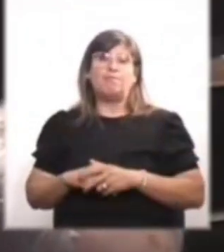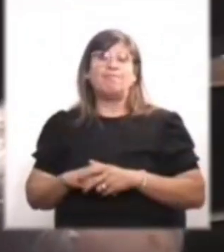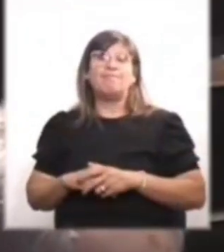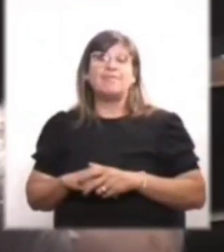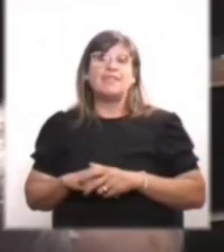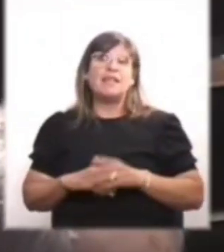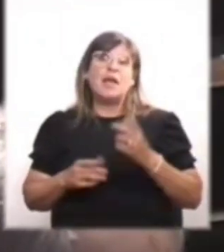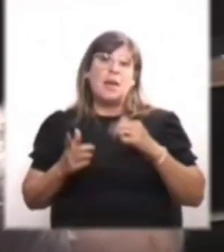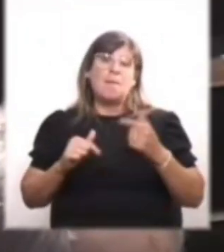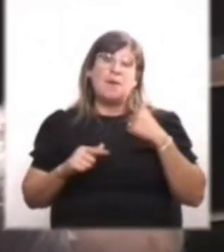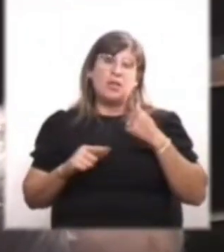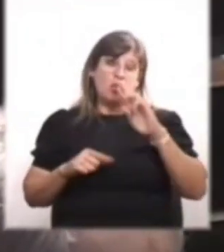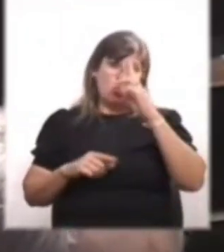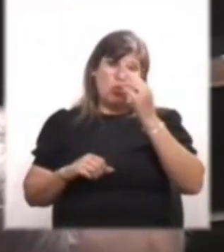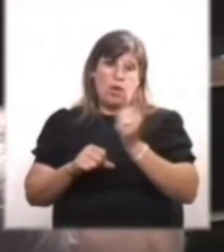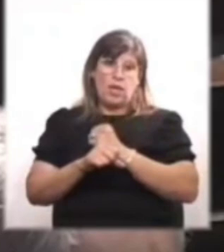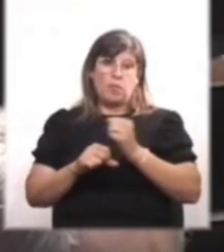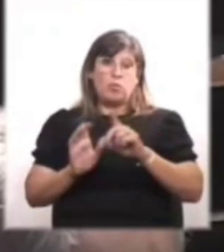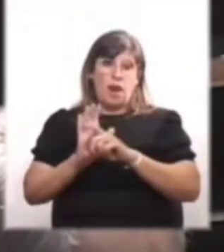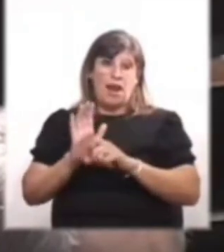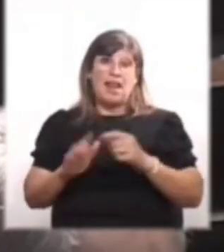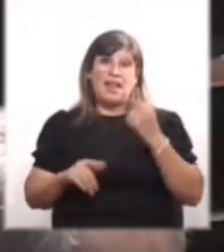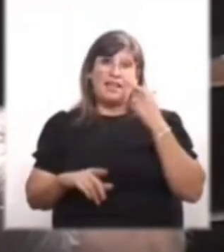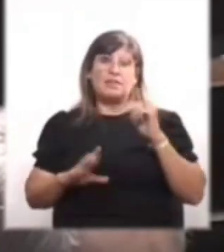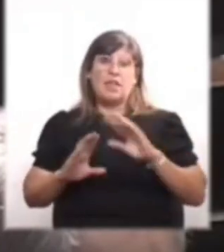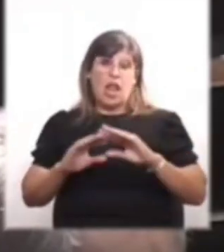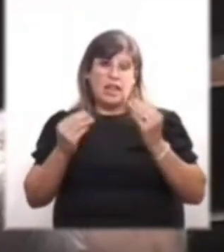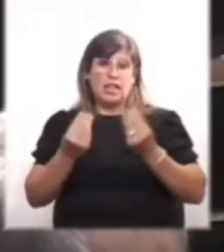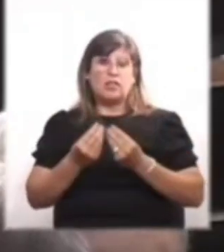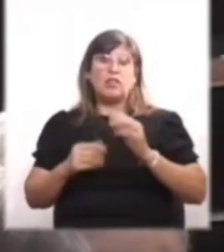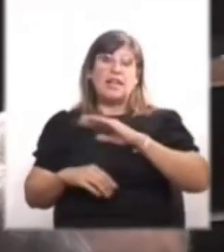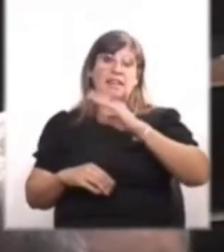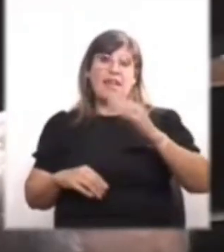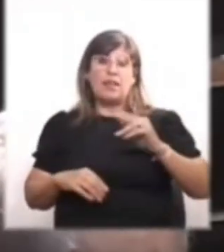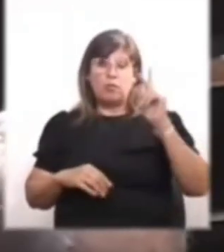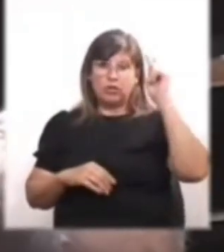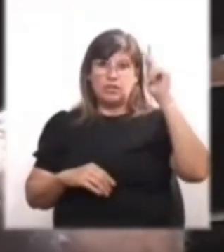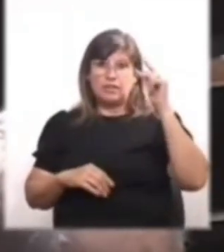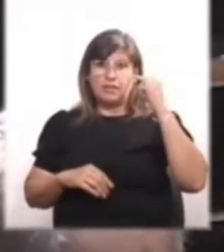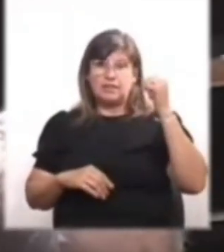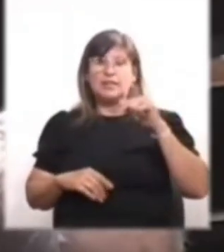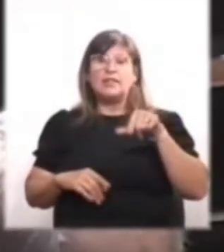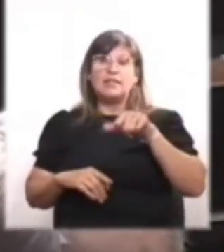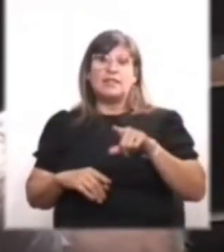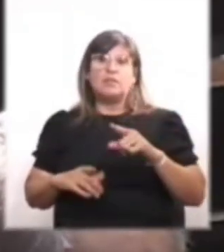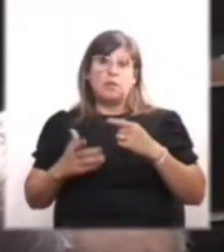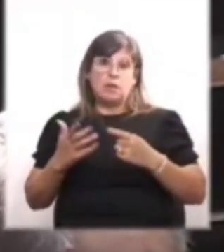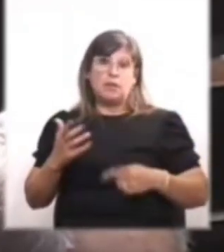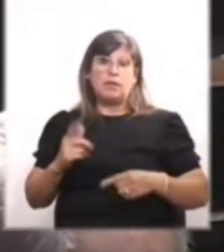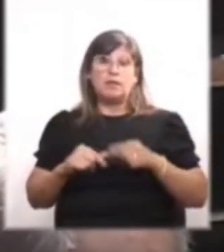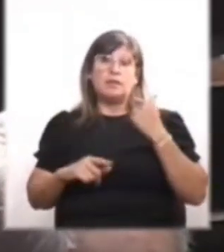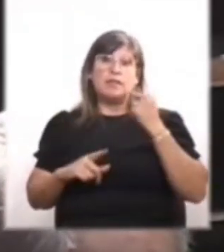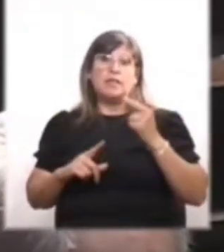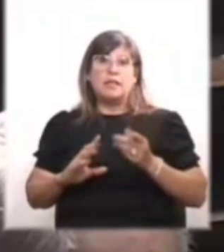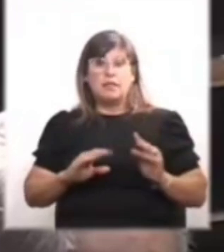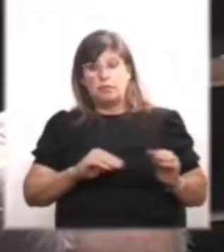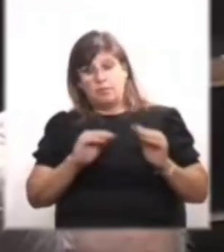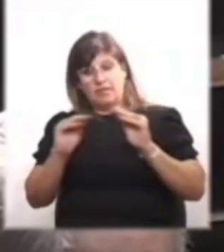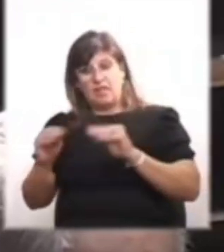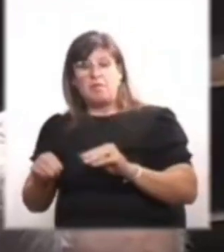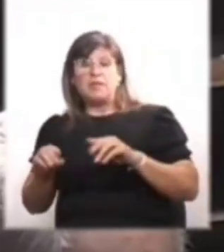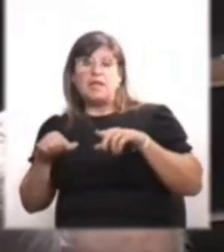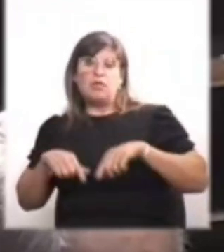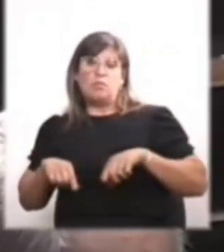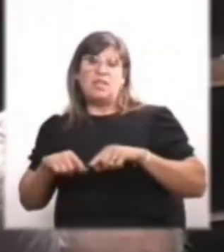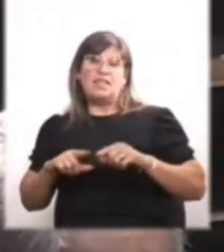el Uruguay apruebe una ley en la cual la totalidad del monte nativo, indígena, y los palmares, etcétera, se transfiera a un Ministerio